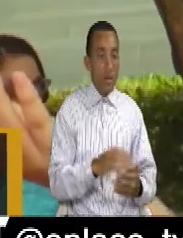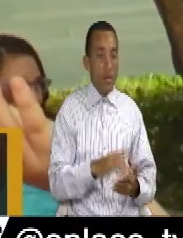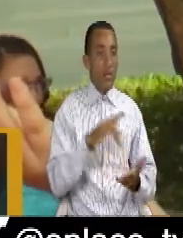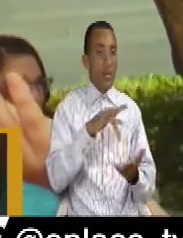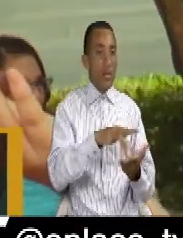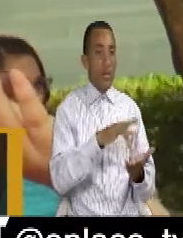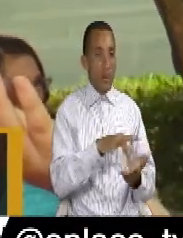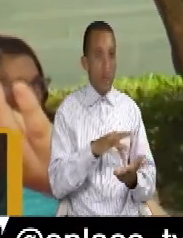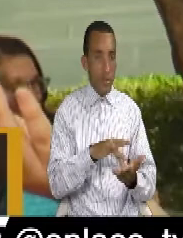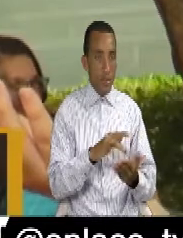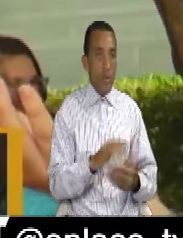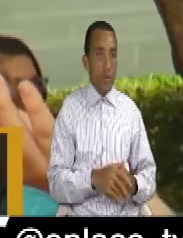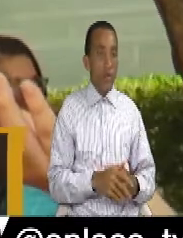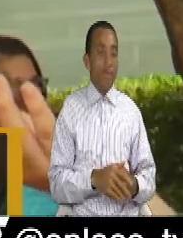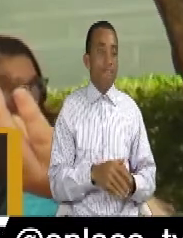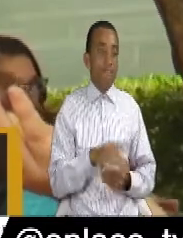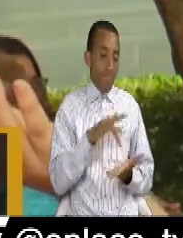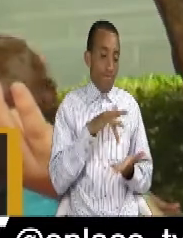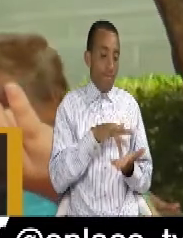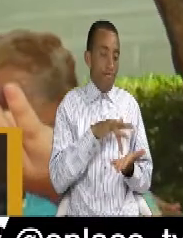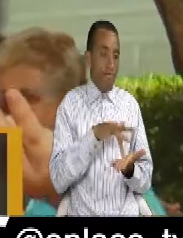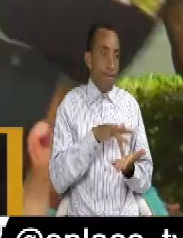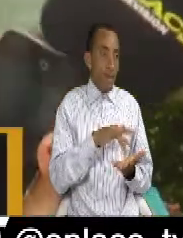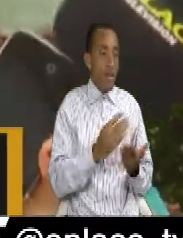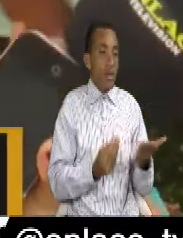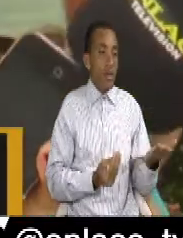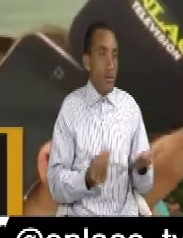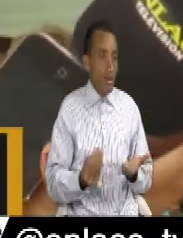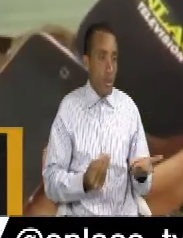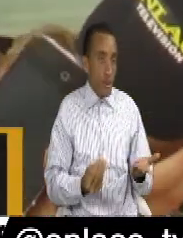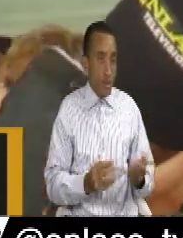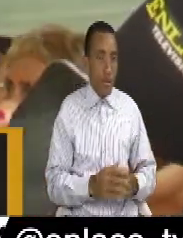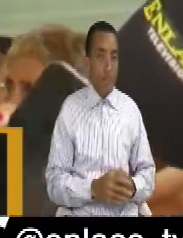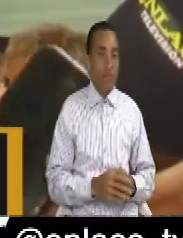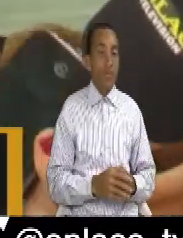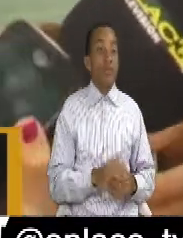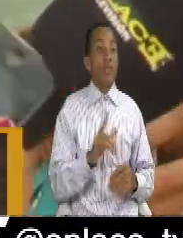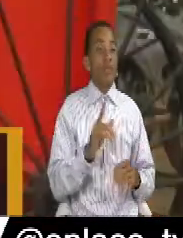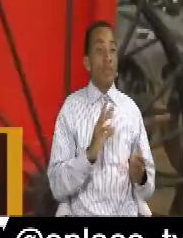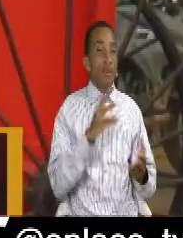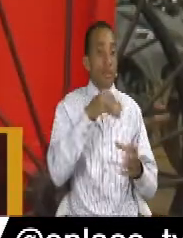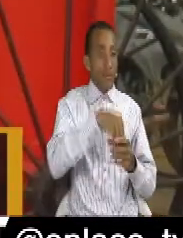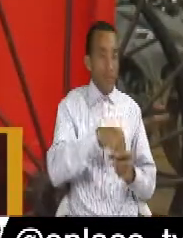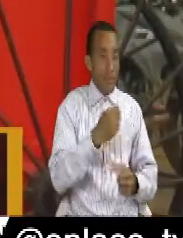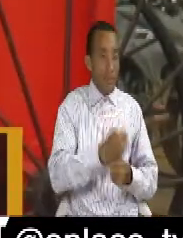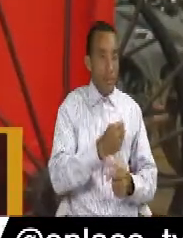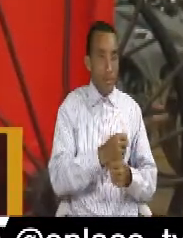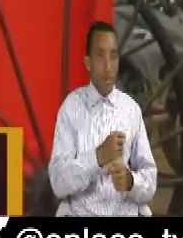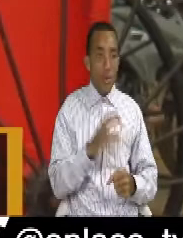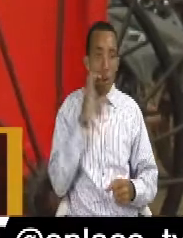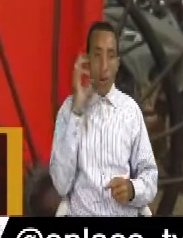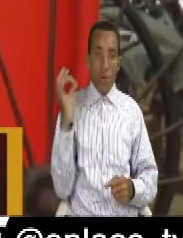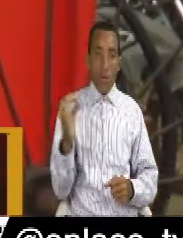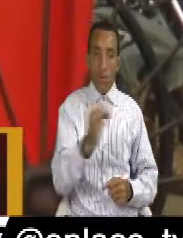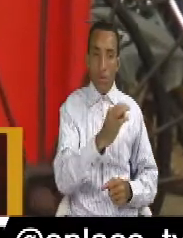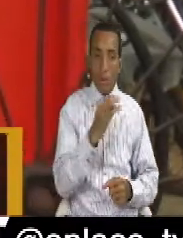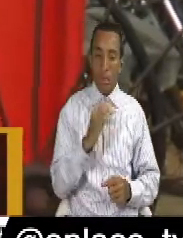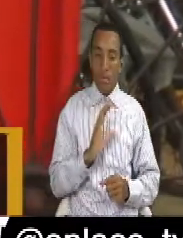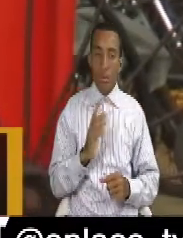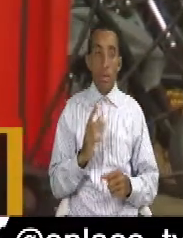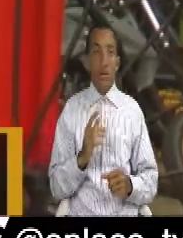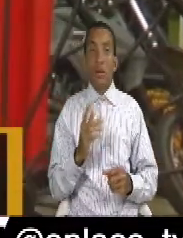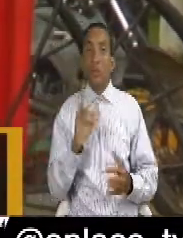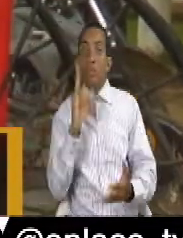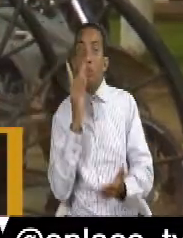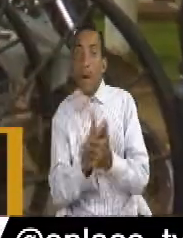realmente por sus servicios, digámoslo así. La entidad para la que trabaja les adeuda a estos hombres que atienden las emergencias de la